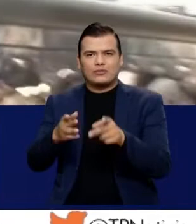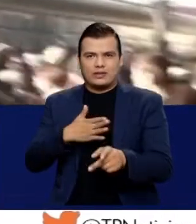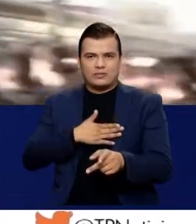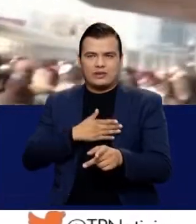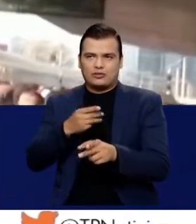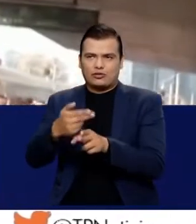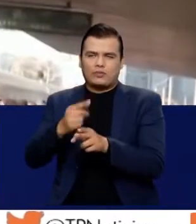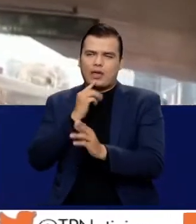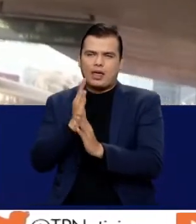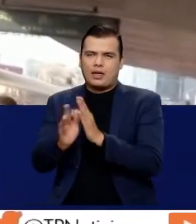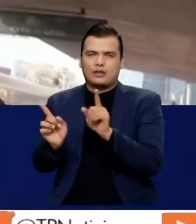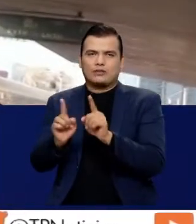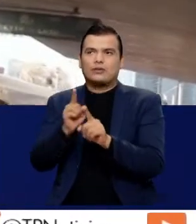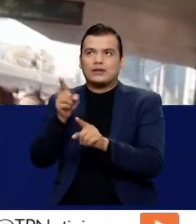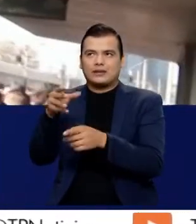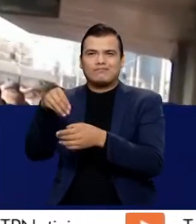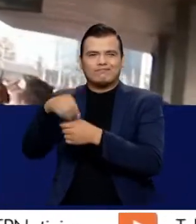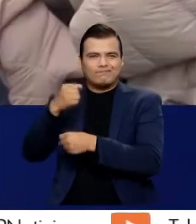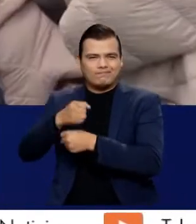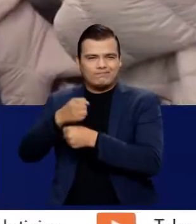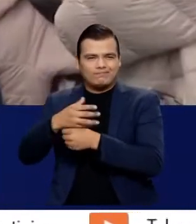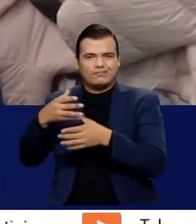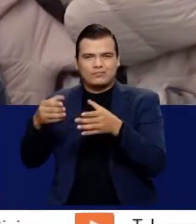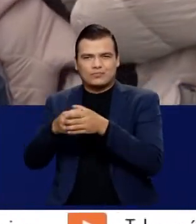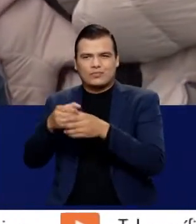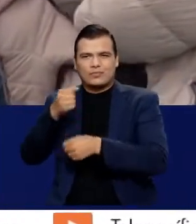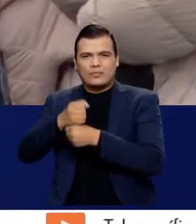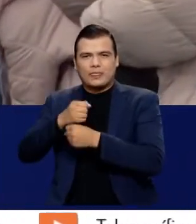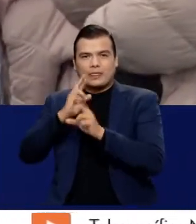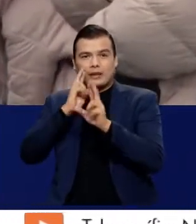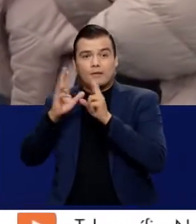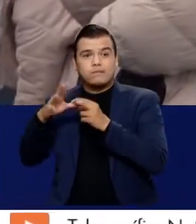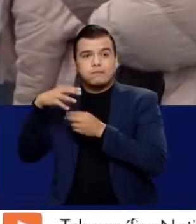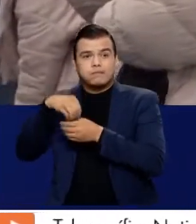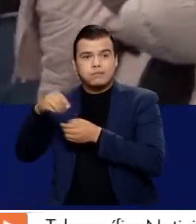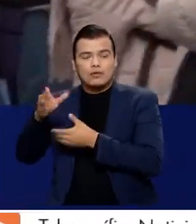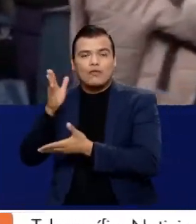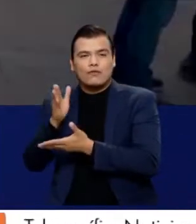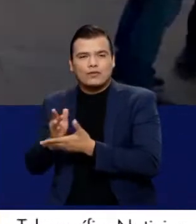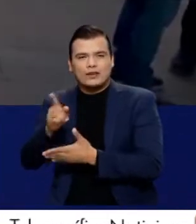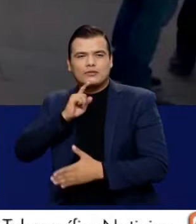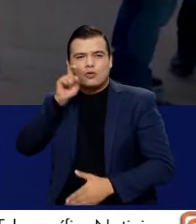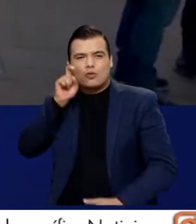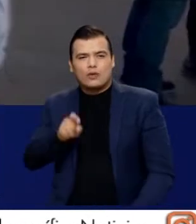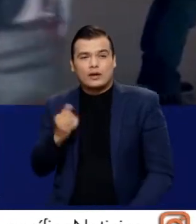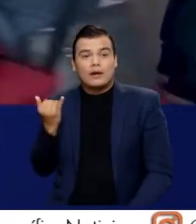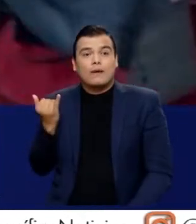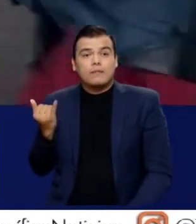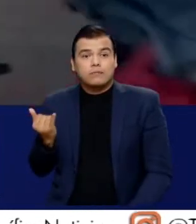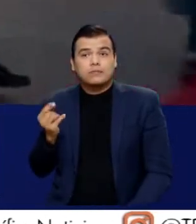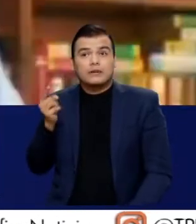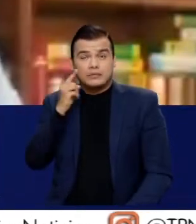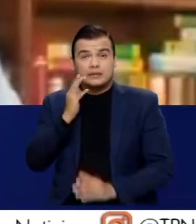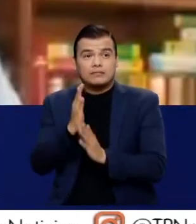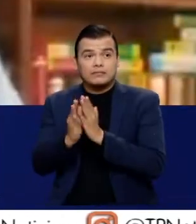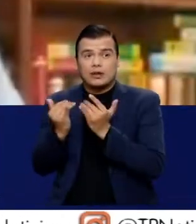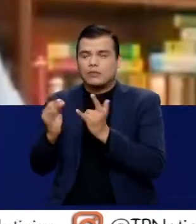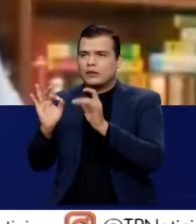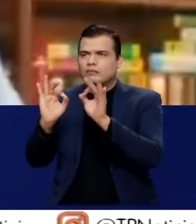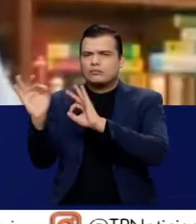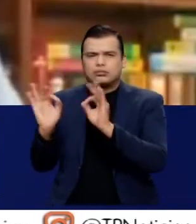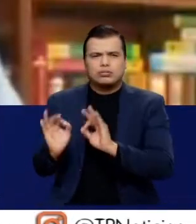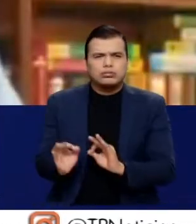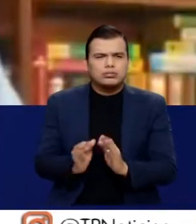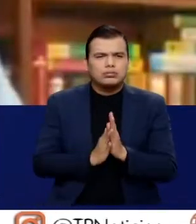puedo nombrar el nombre pero trabajo con la cancillería está allá en la frontera y si están ayudando mucho están preparando están